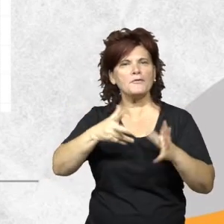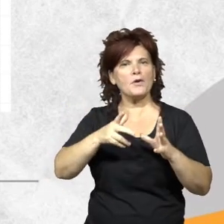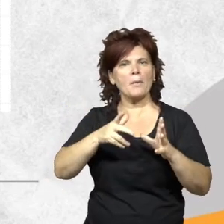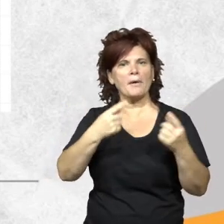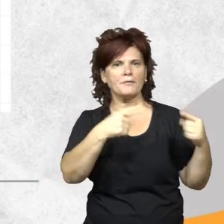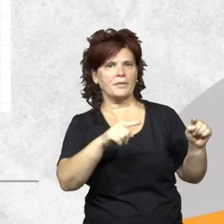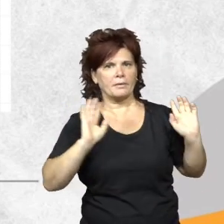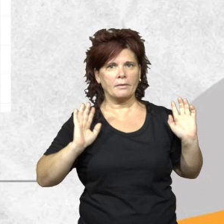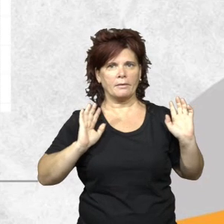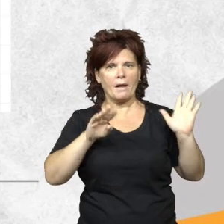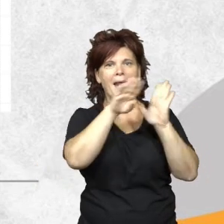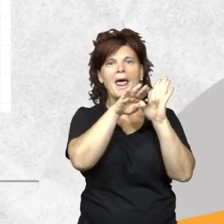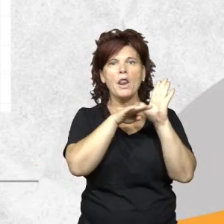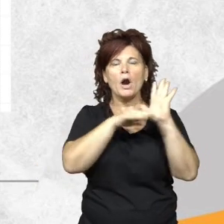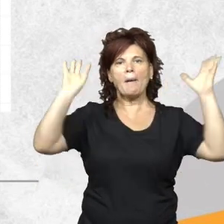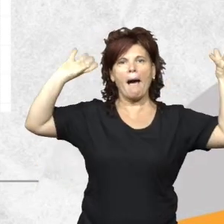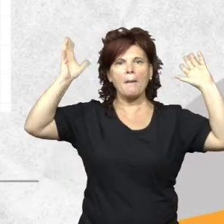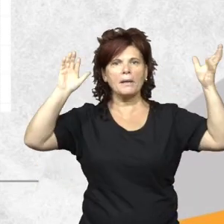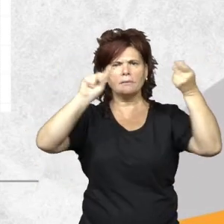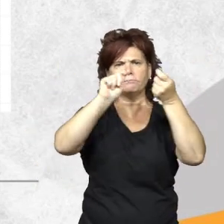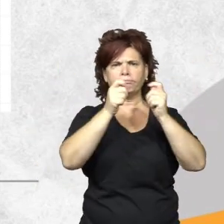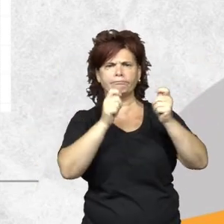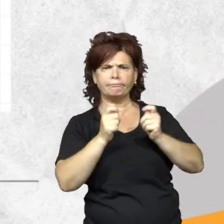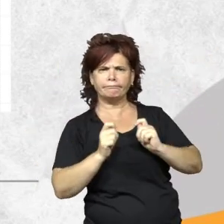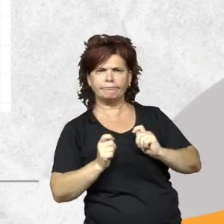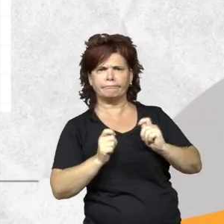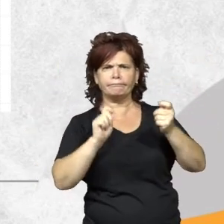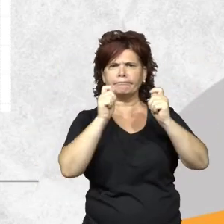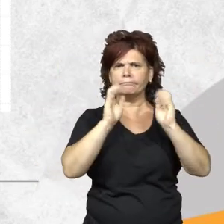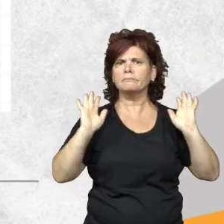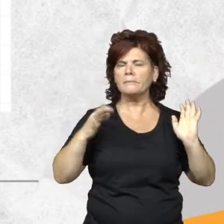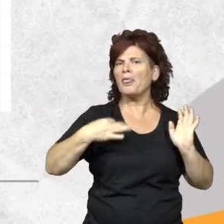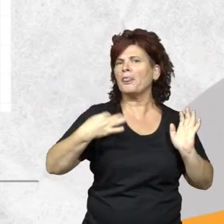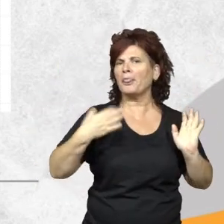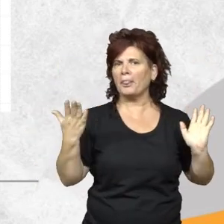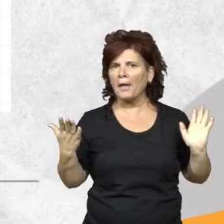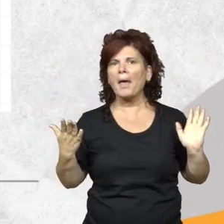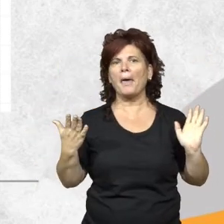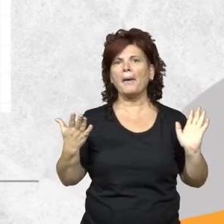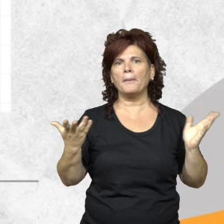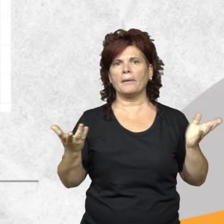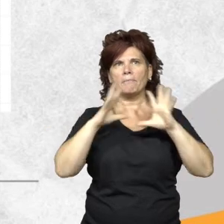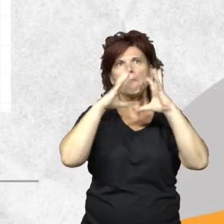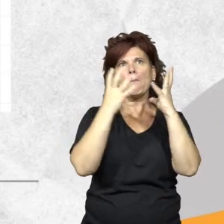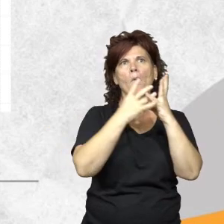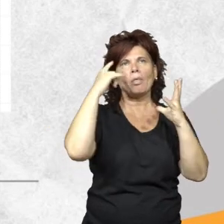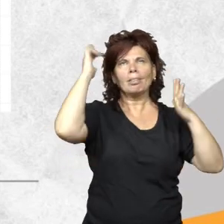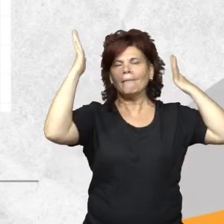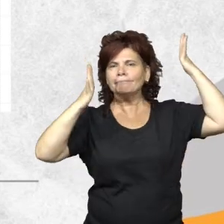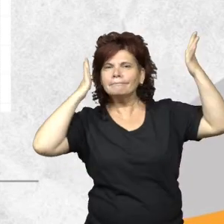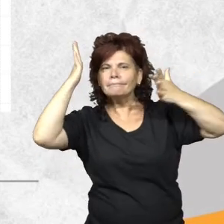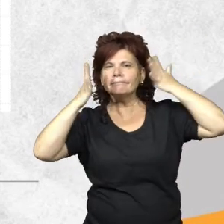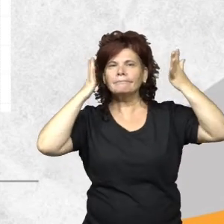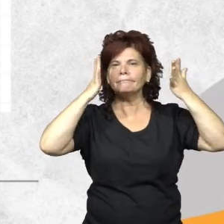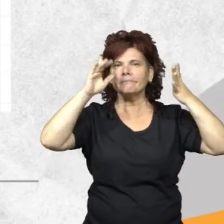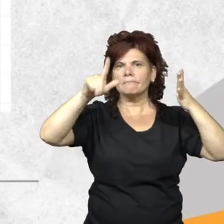normas ambientales están siendo modificadas, en teoría, como debe ser, al menos en el mundo ideal, para hacerlas